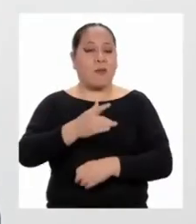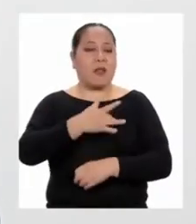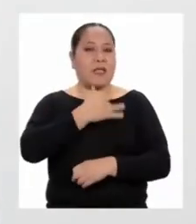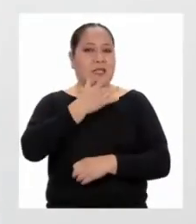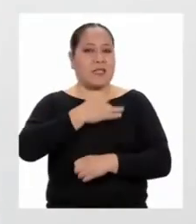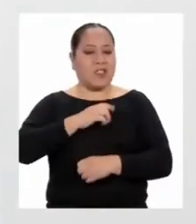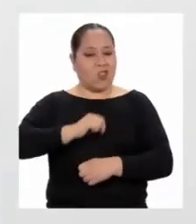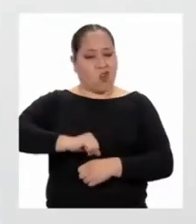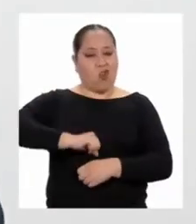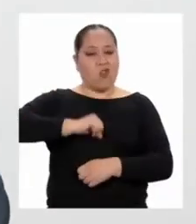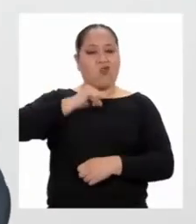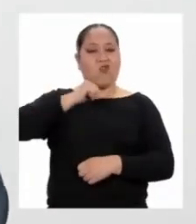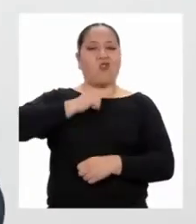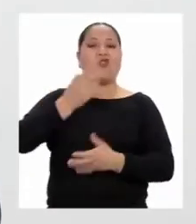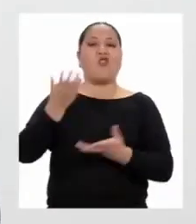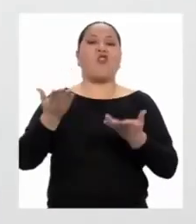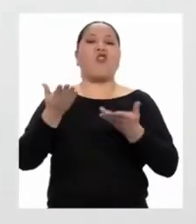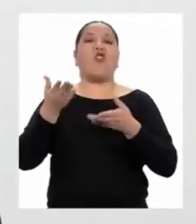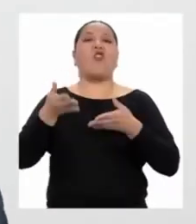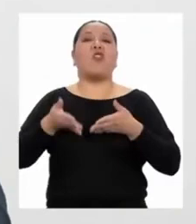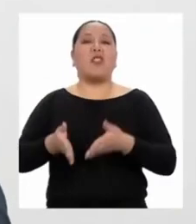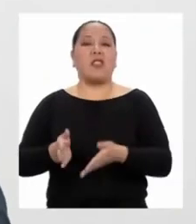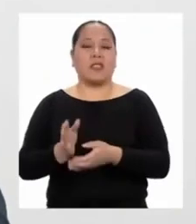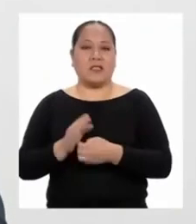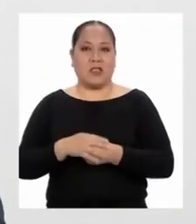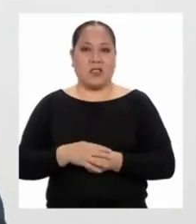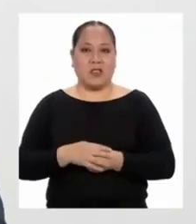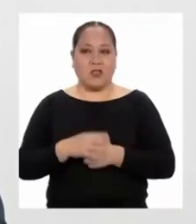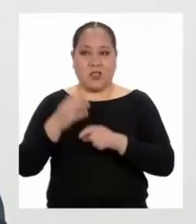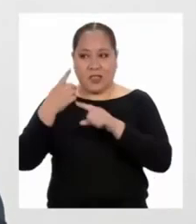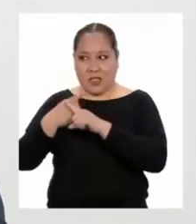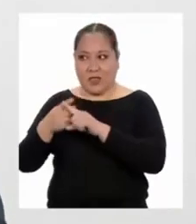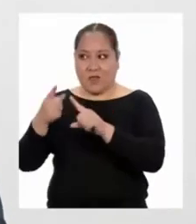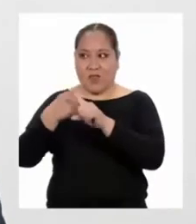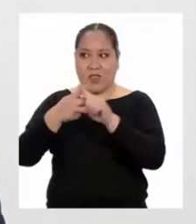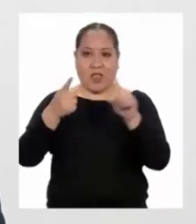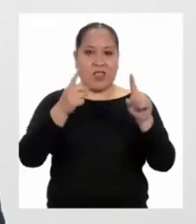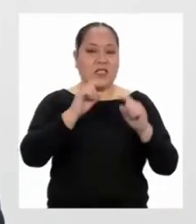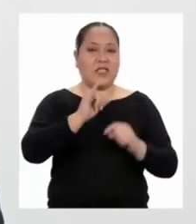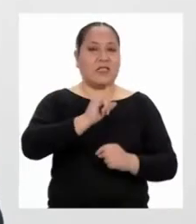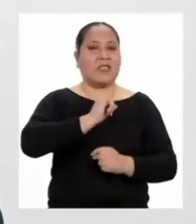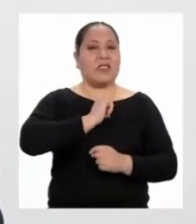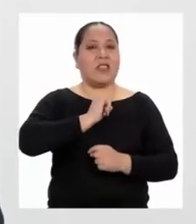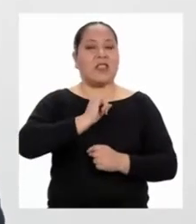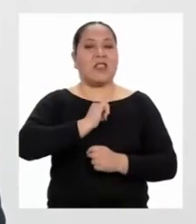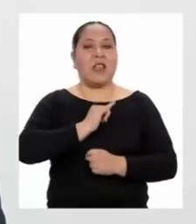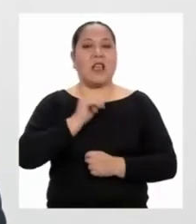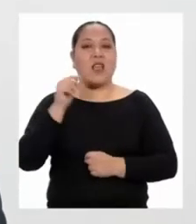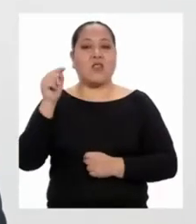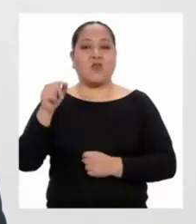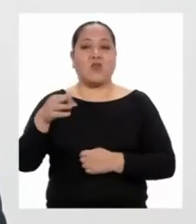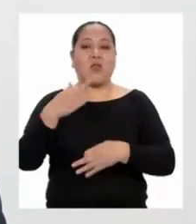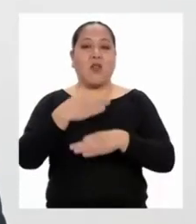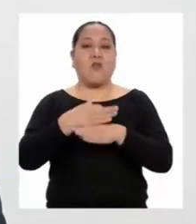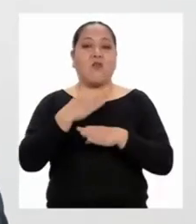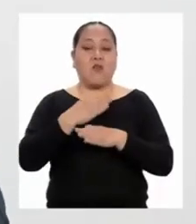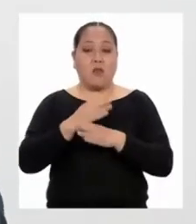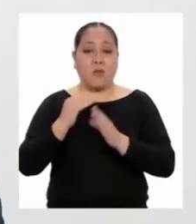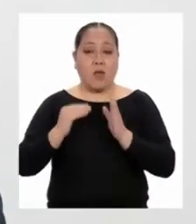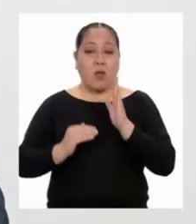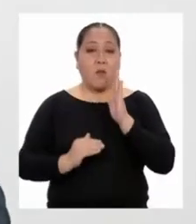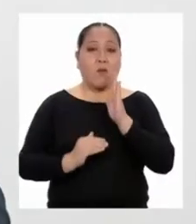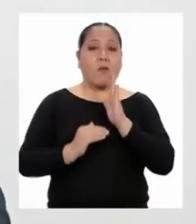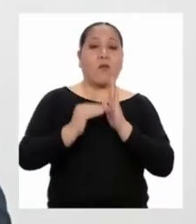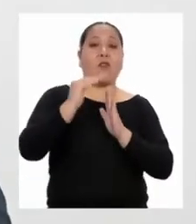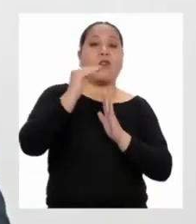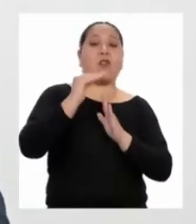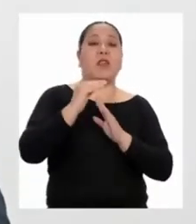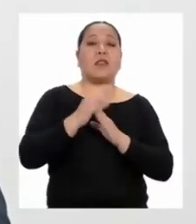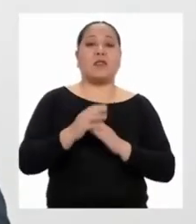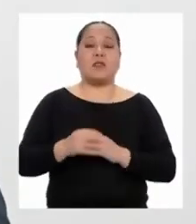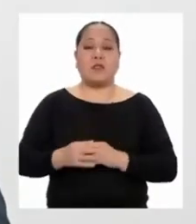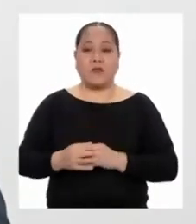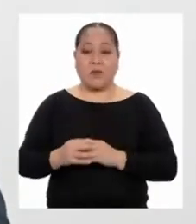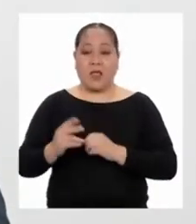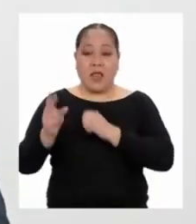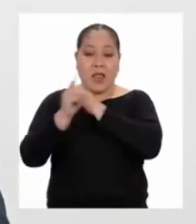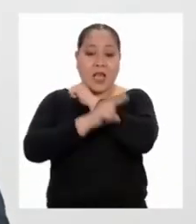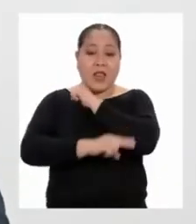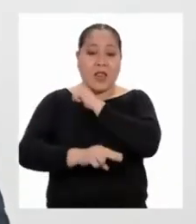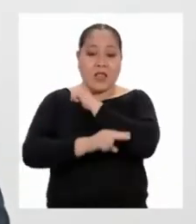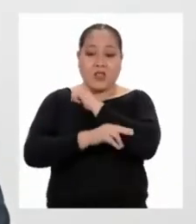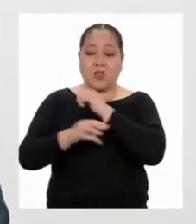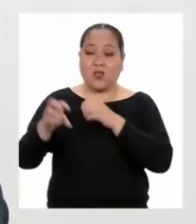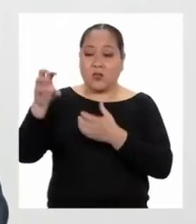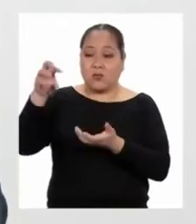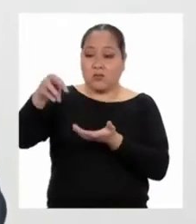orgullosos de sus orígenes y de sus múltiples identidades. Es un elemento de progreso entre las naciones que los